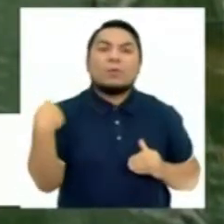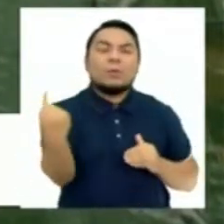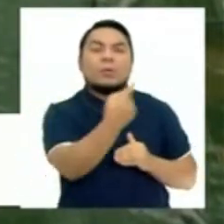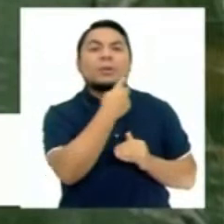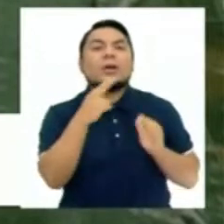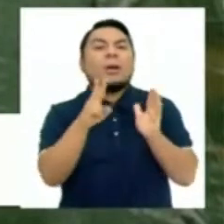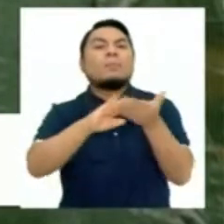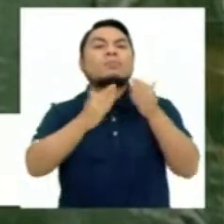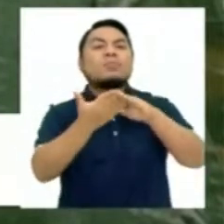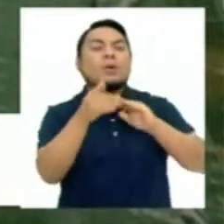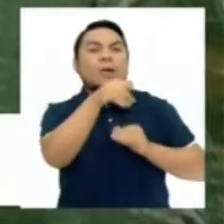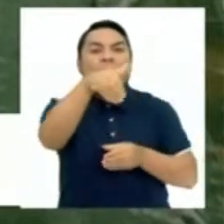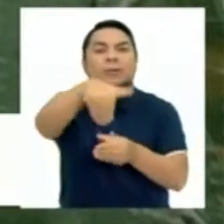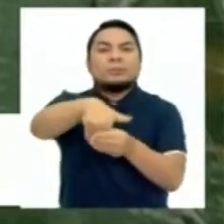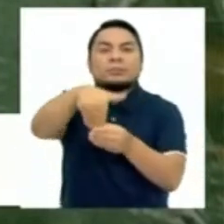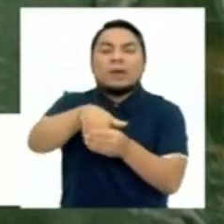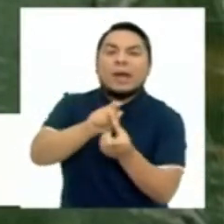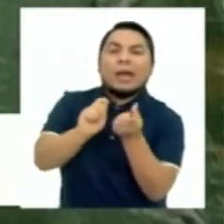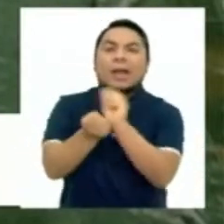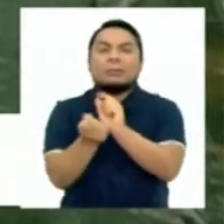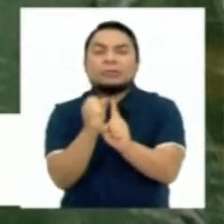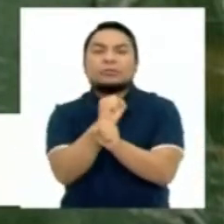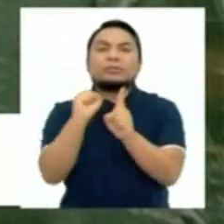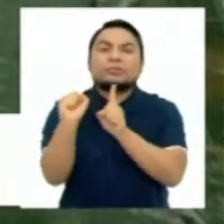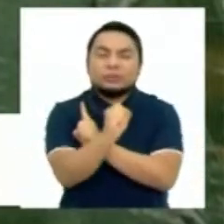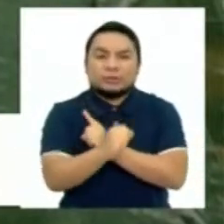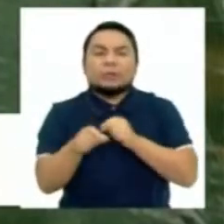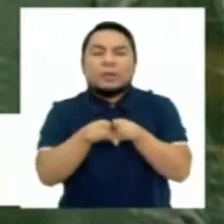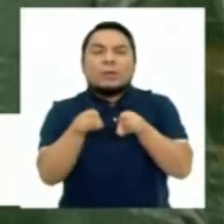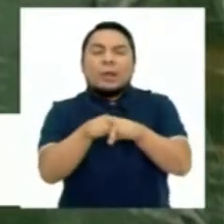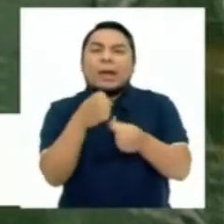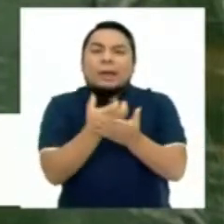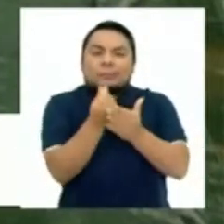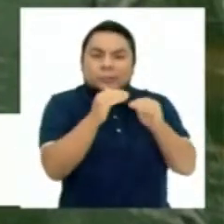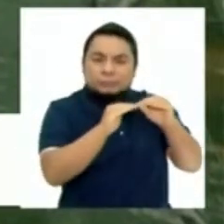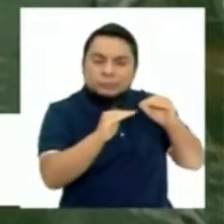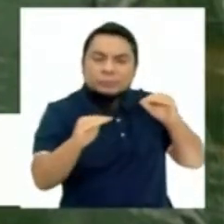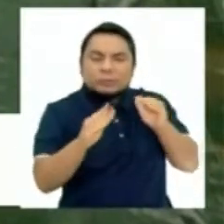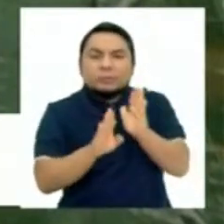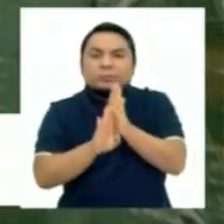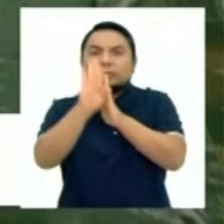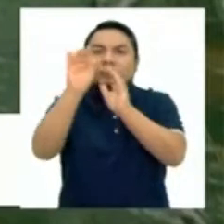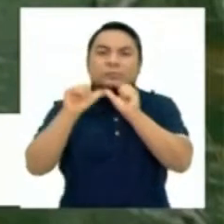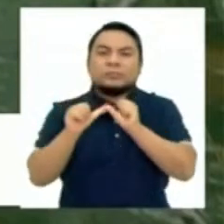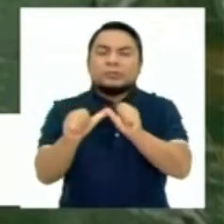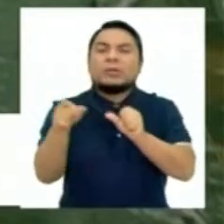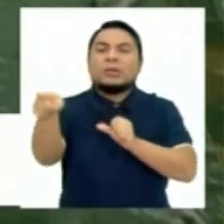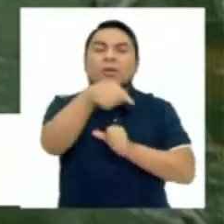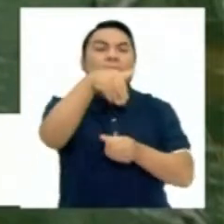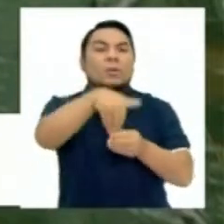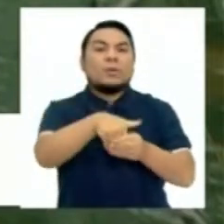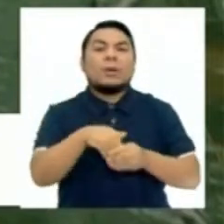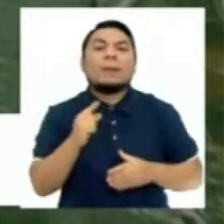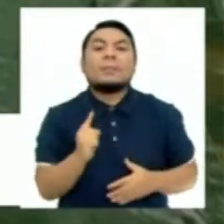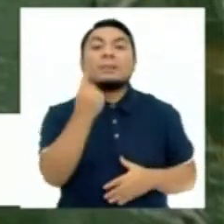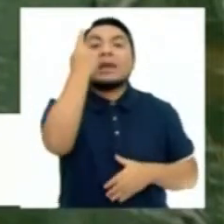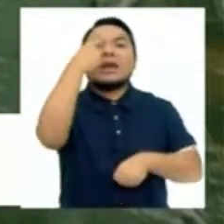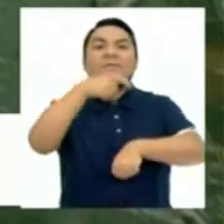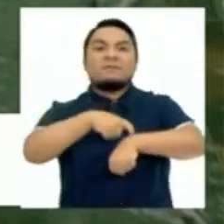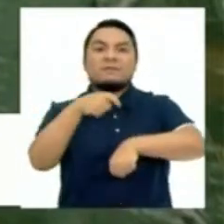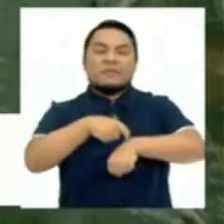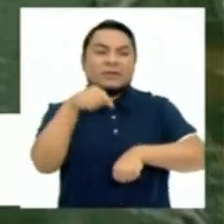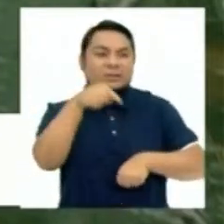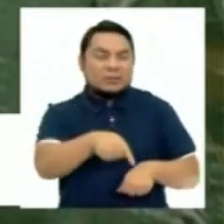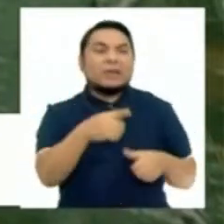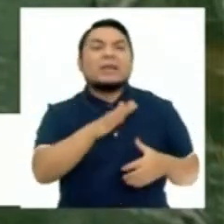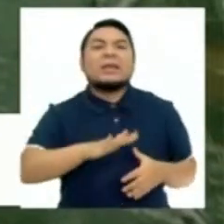pueblo votó a favor del cambio social con estabilidad macroeconómica y crecimiento sostenible. Es la primera vez en la historia